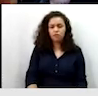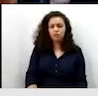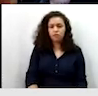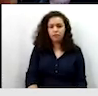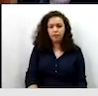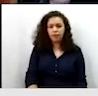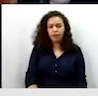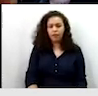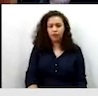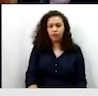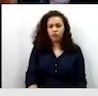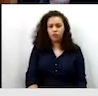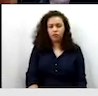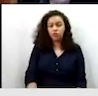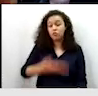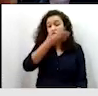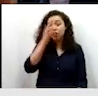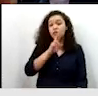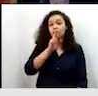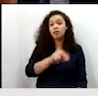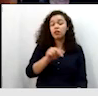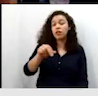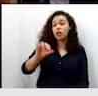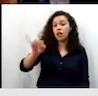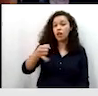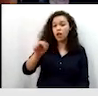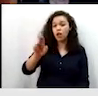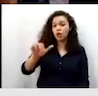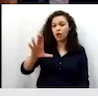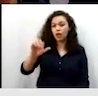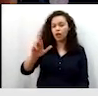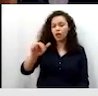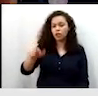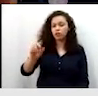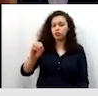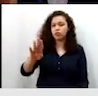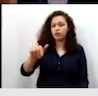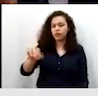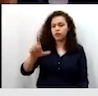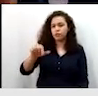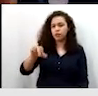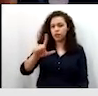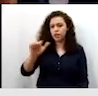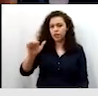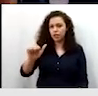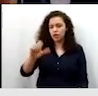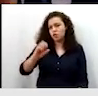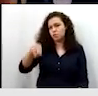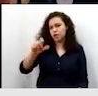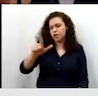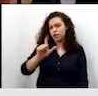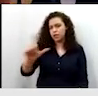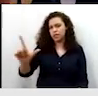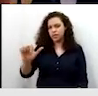No sé si te haya contestado Juan Carlos Banda Manila o Manilla. Lo del código QR. En